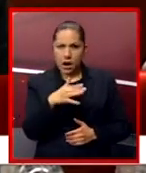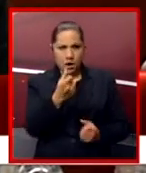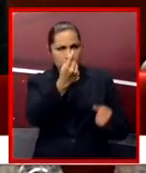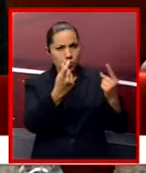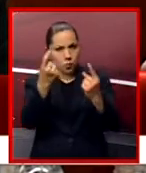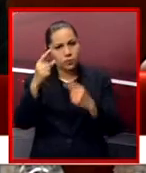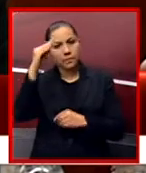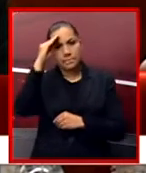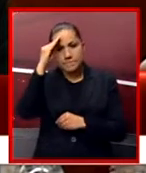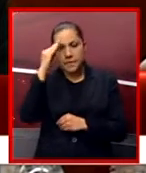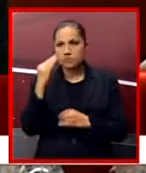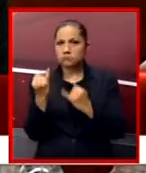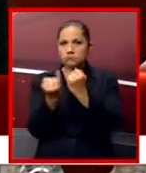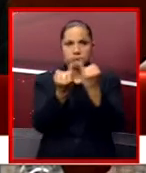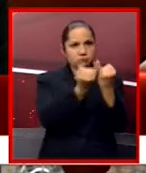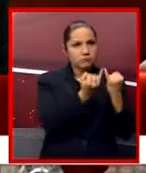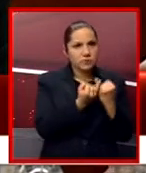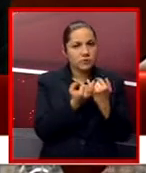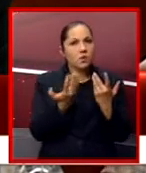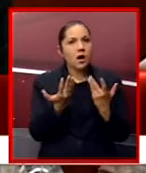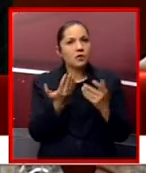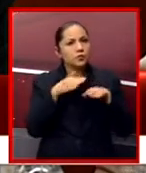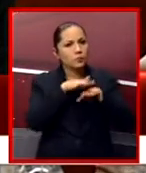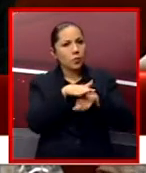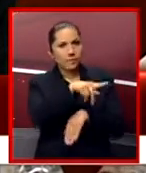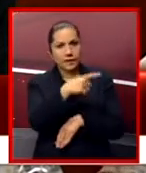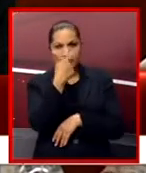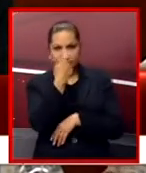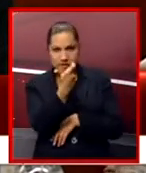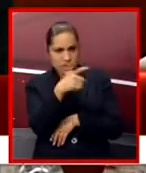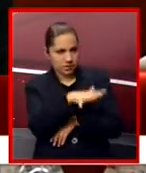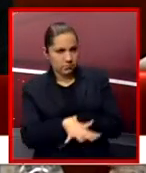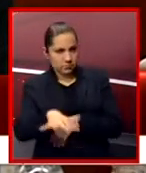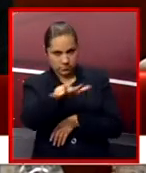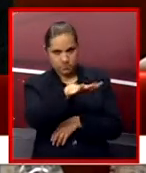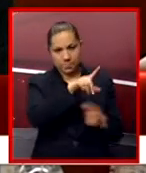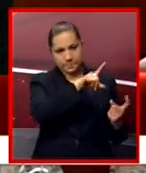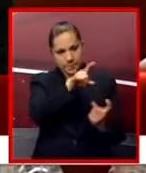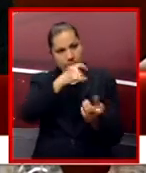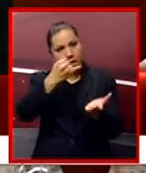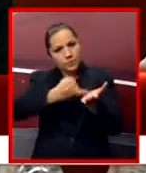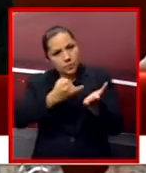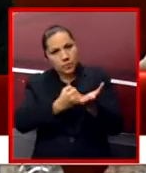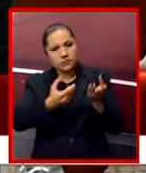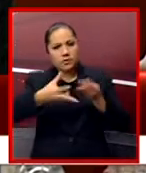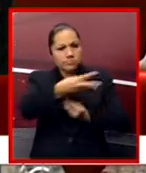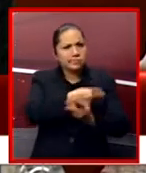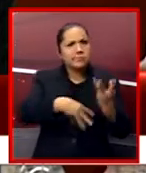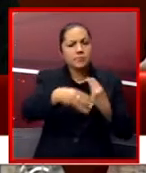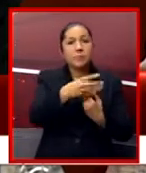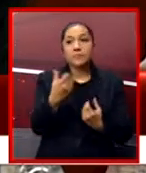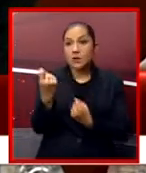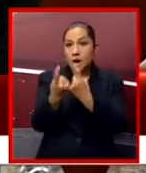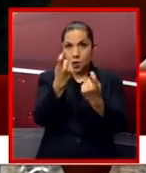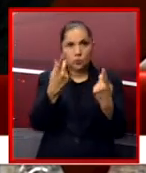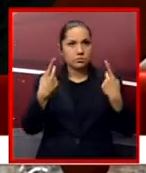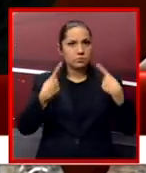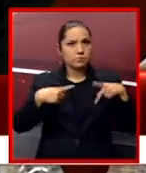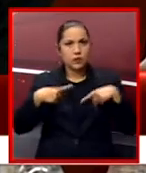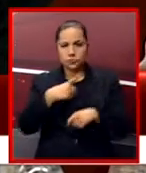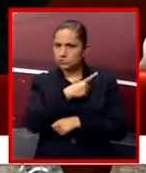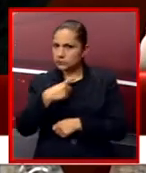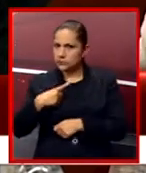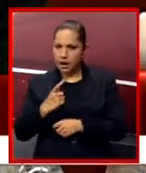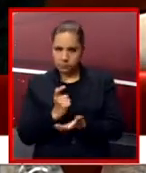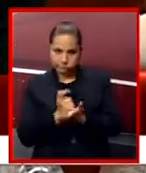a un sistema fiscal donde el peso de las finanzas públicas recae en contribuyentes cautivos y en empresas que con